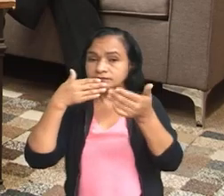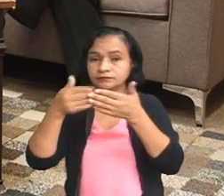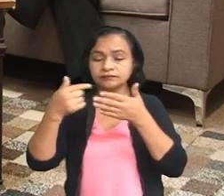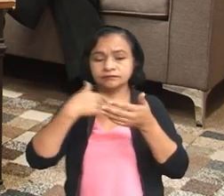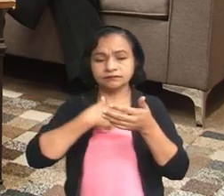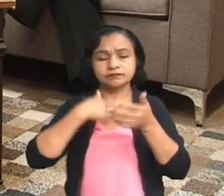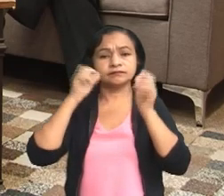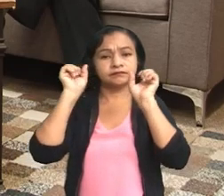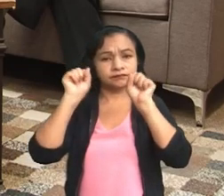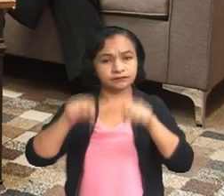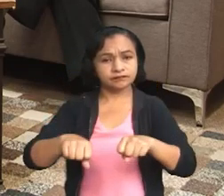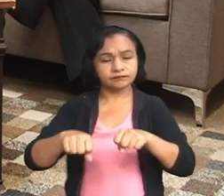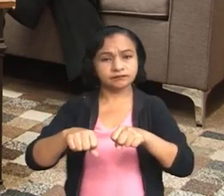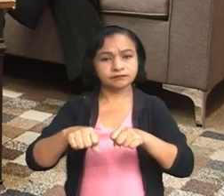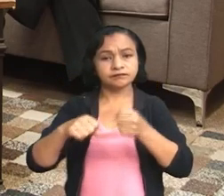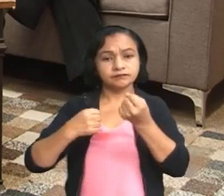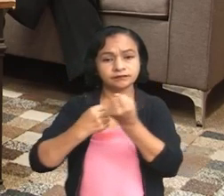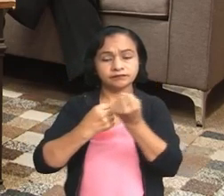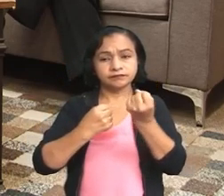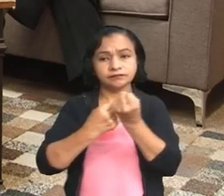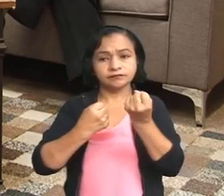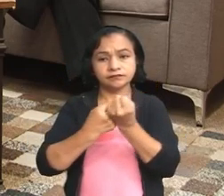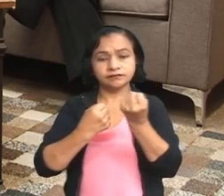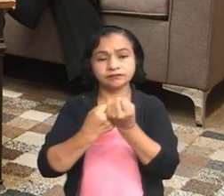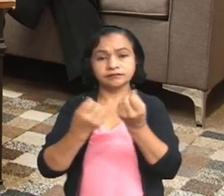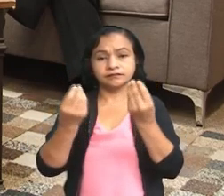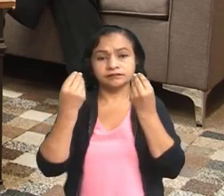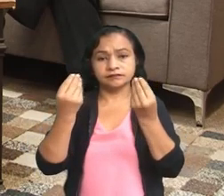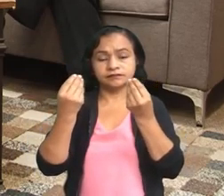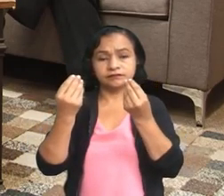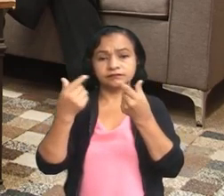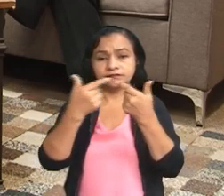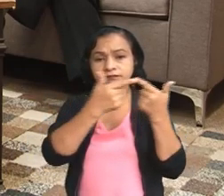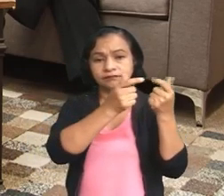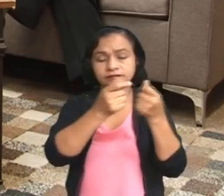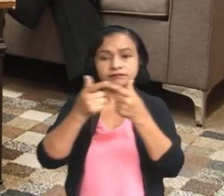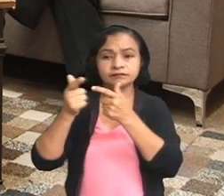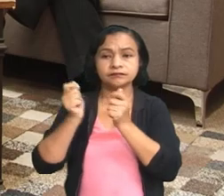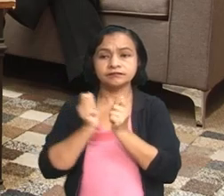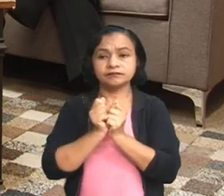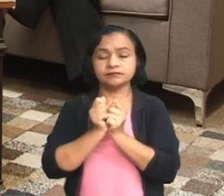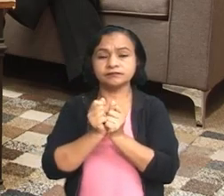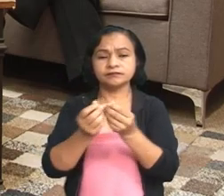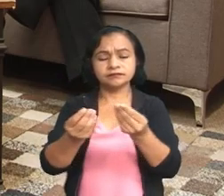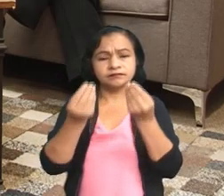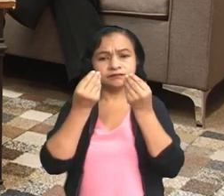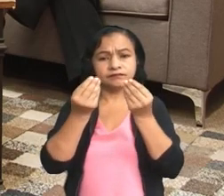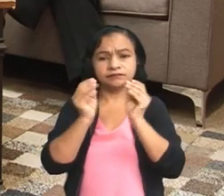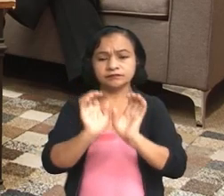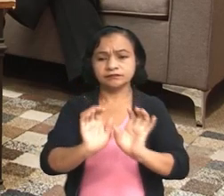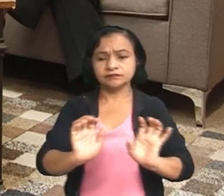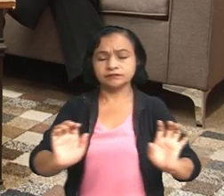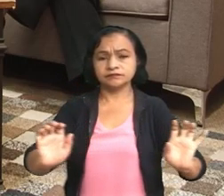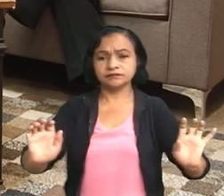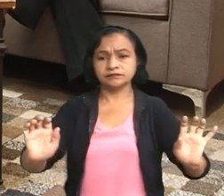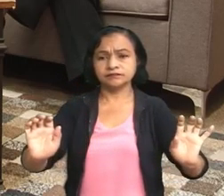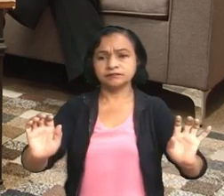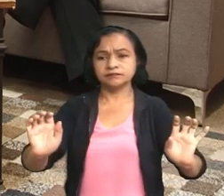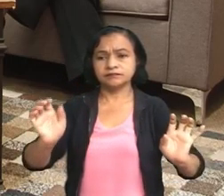vino también a apoyar bastante a las comunidades, porque muchos niños que no